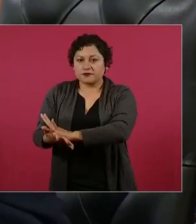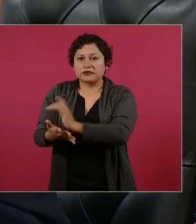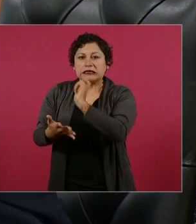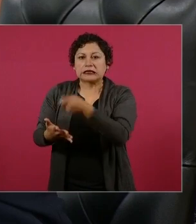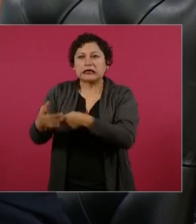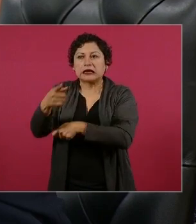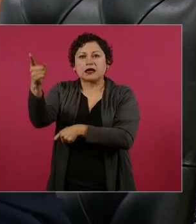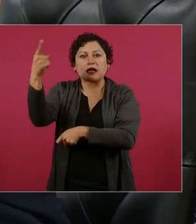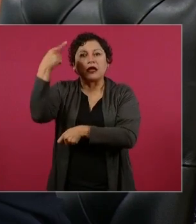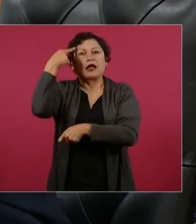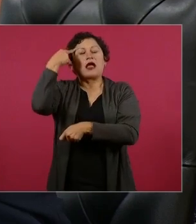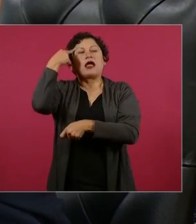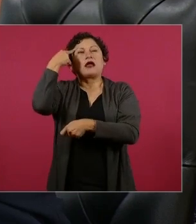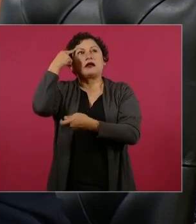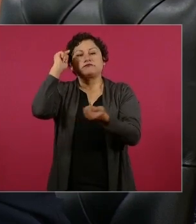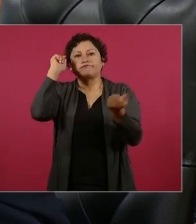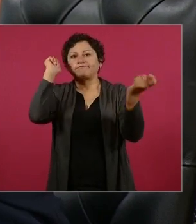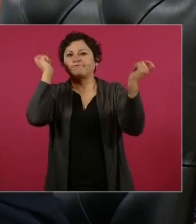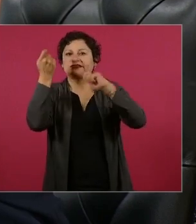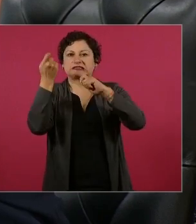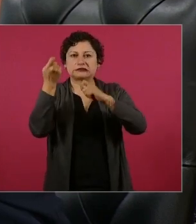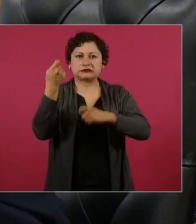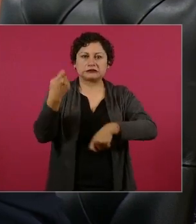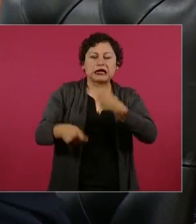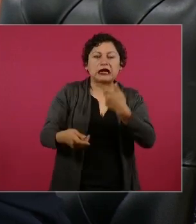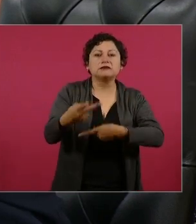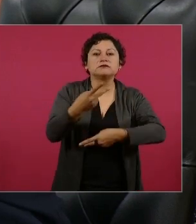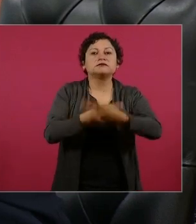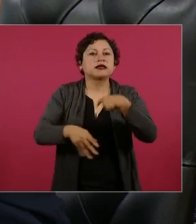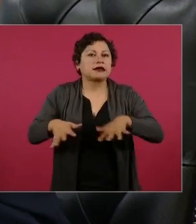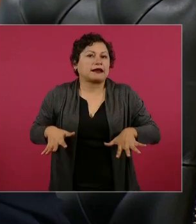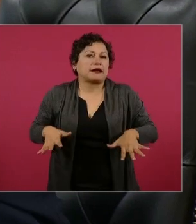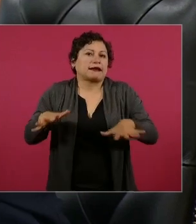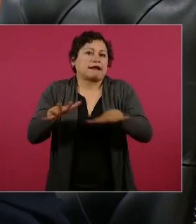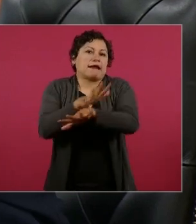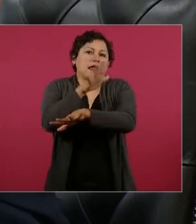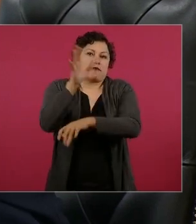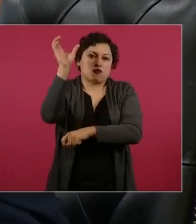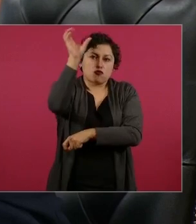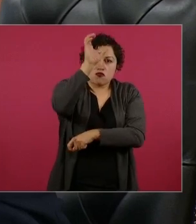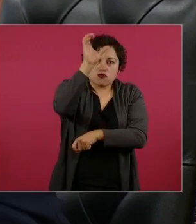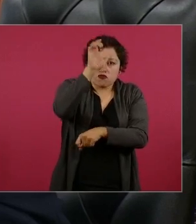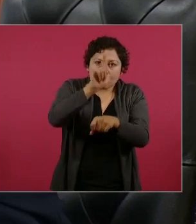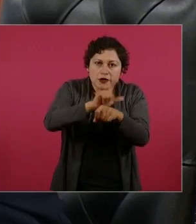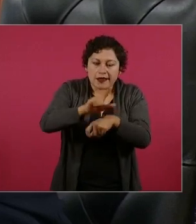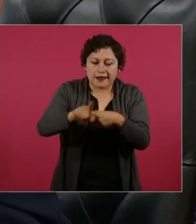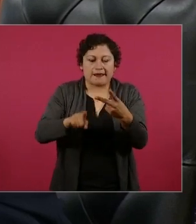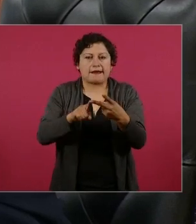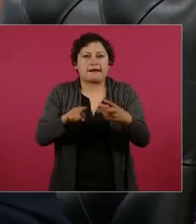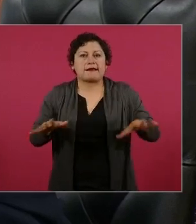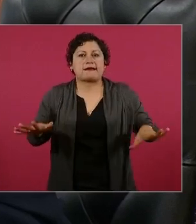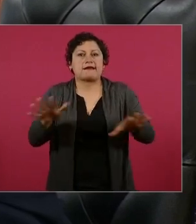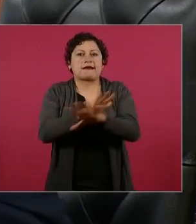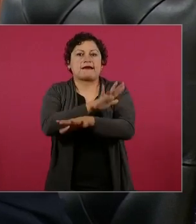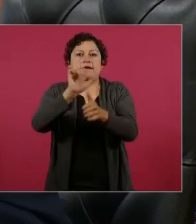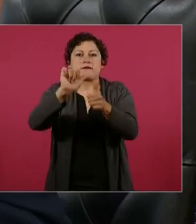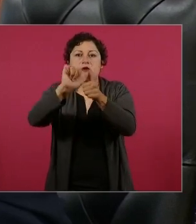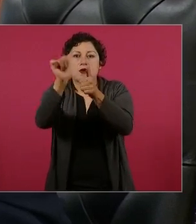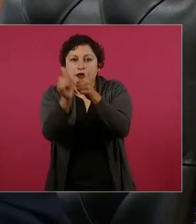movimientos en lo cultural, en lo artístico, en cuanto al